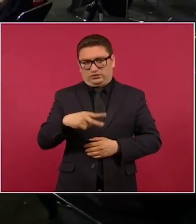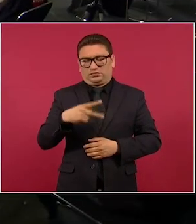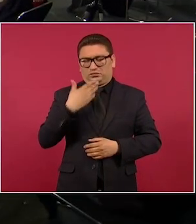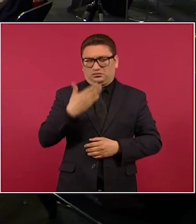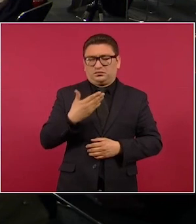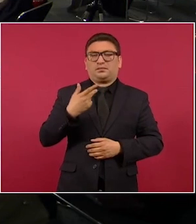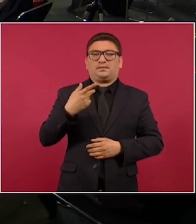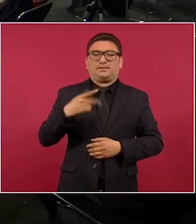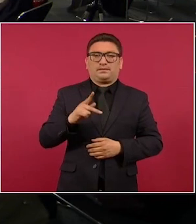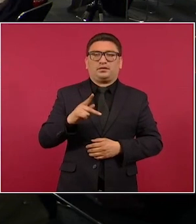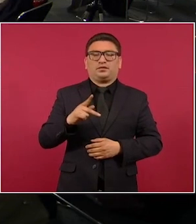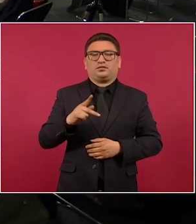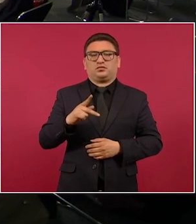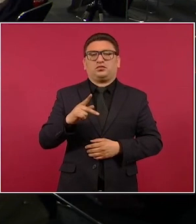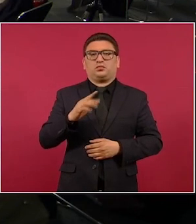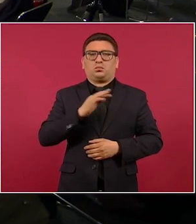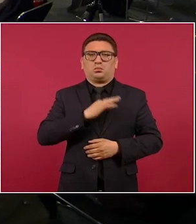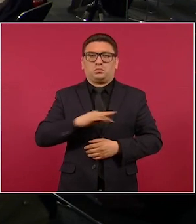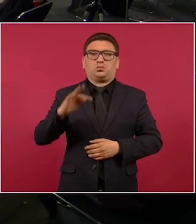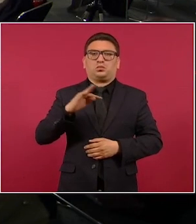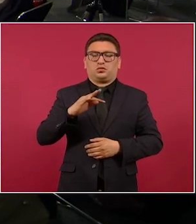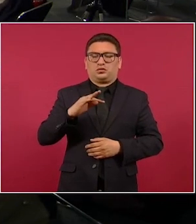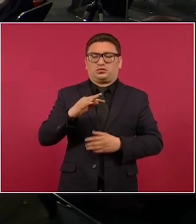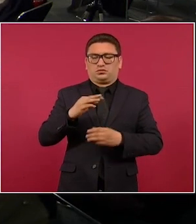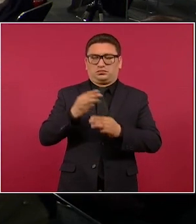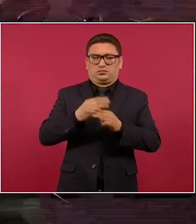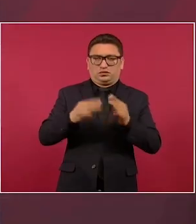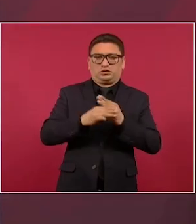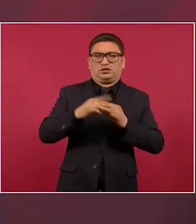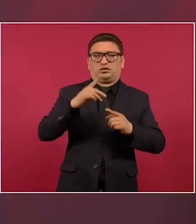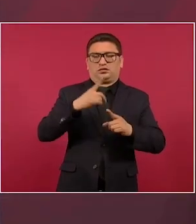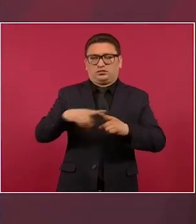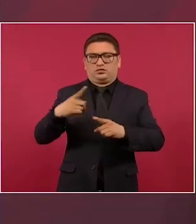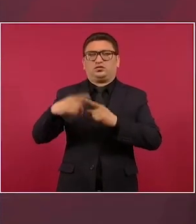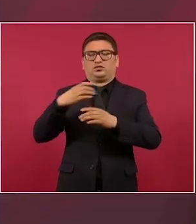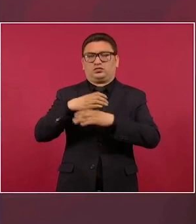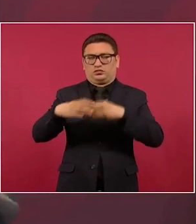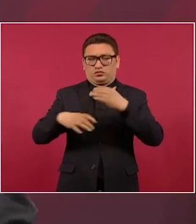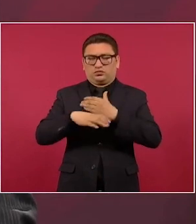sí, se compra la materia prima, si